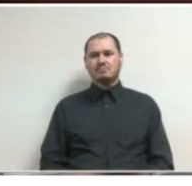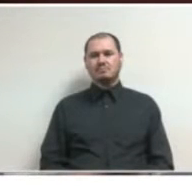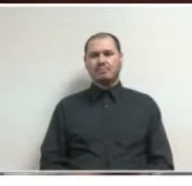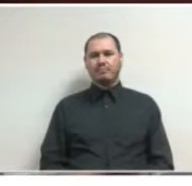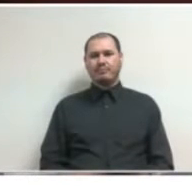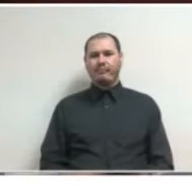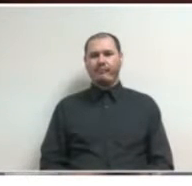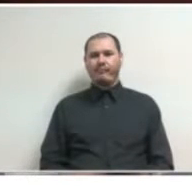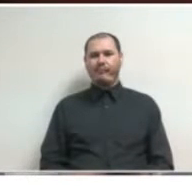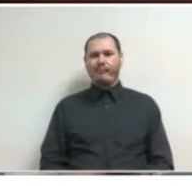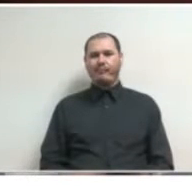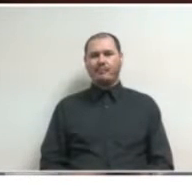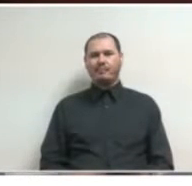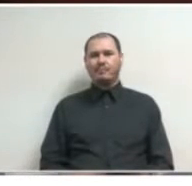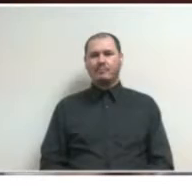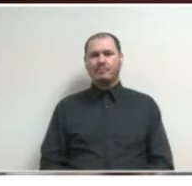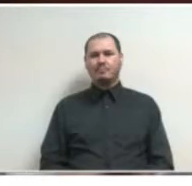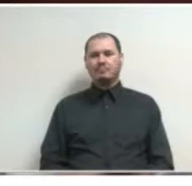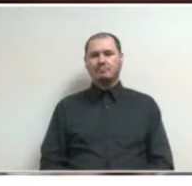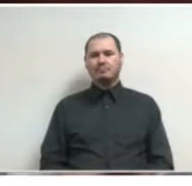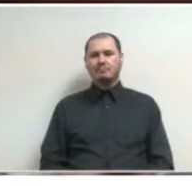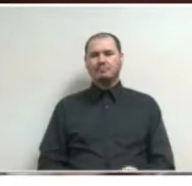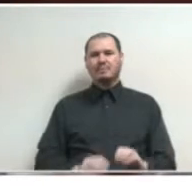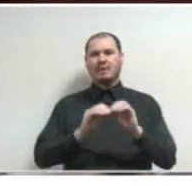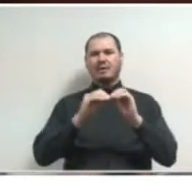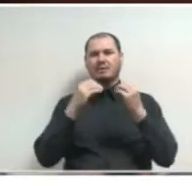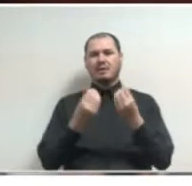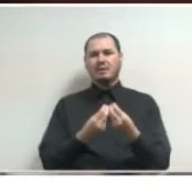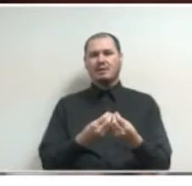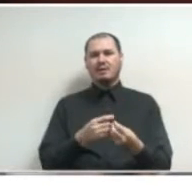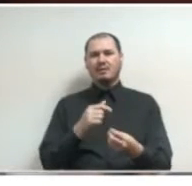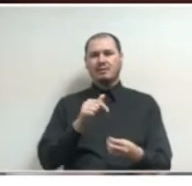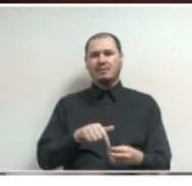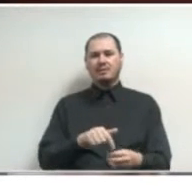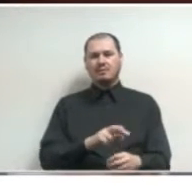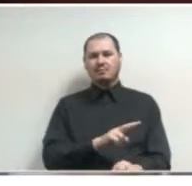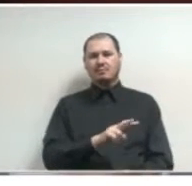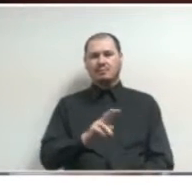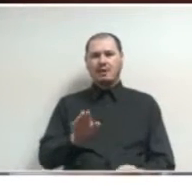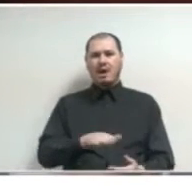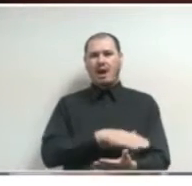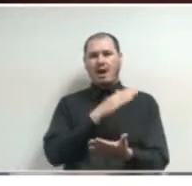Fecha de inscripción, Ramón Maratután Haité, a cantidad de registro.